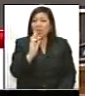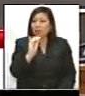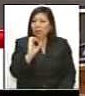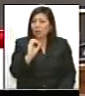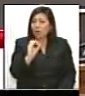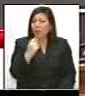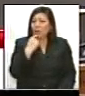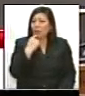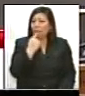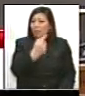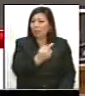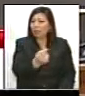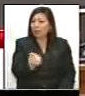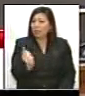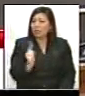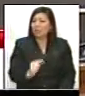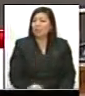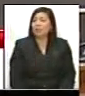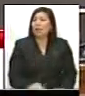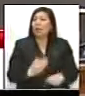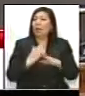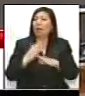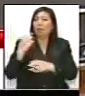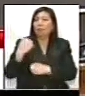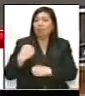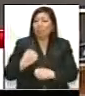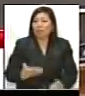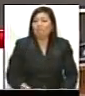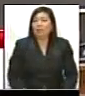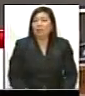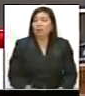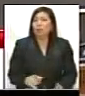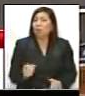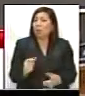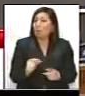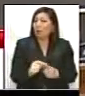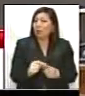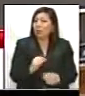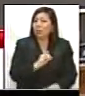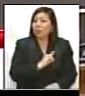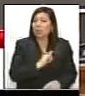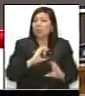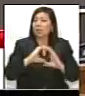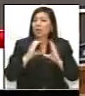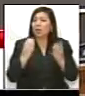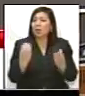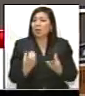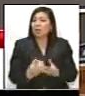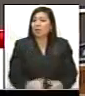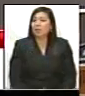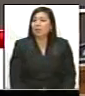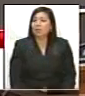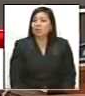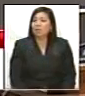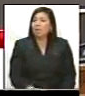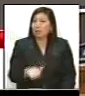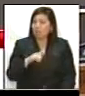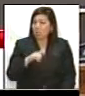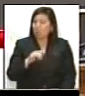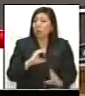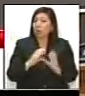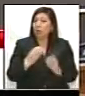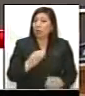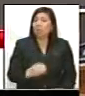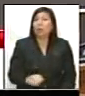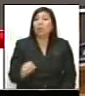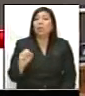él llama a defender en sus palabras la institución del Congreso. Y en la misma línea de la congresista